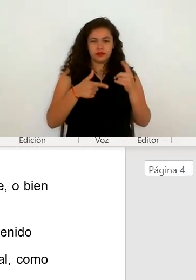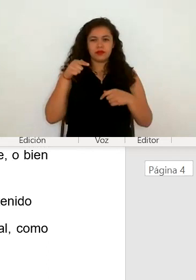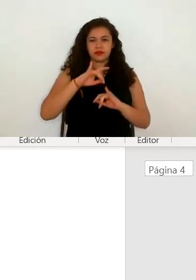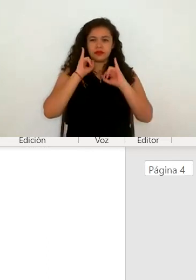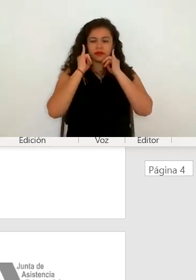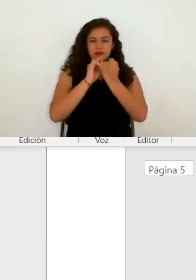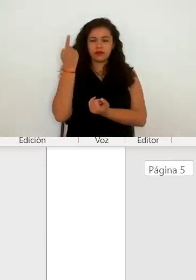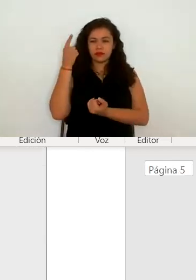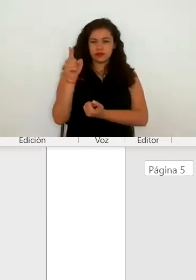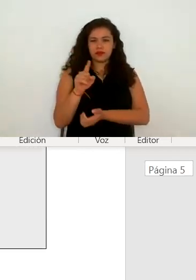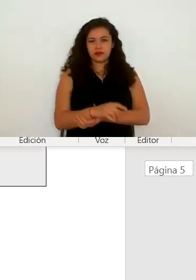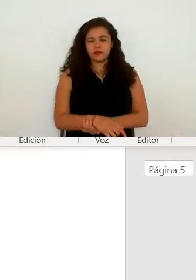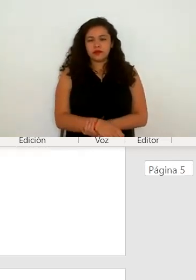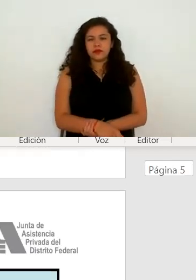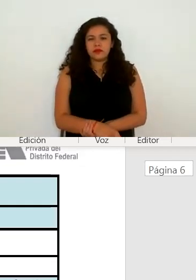Junta.